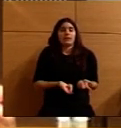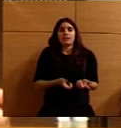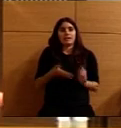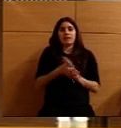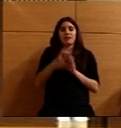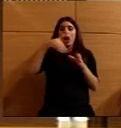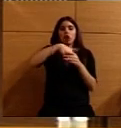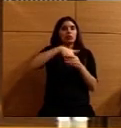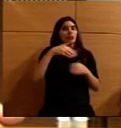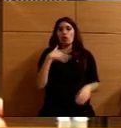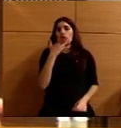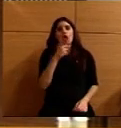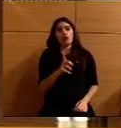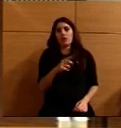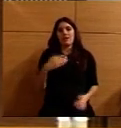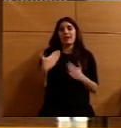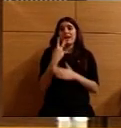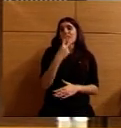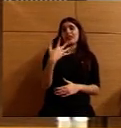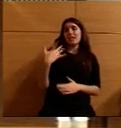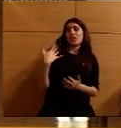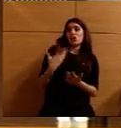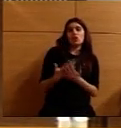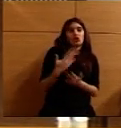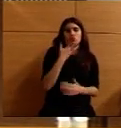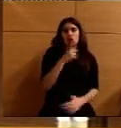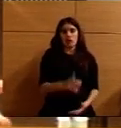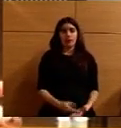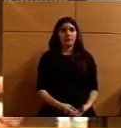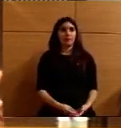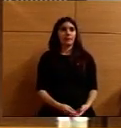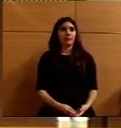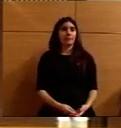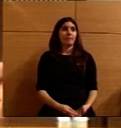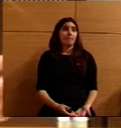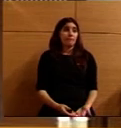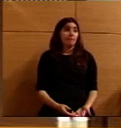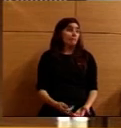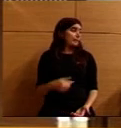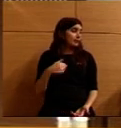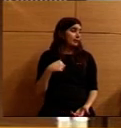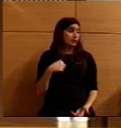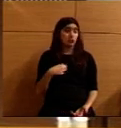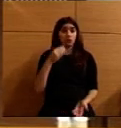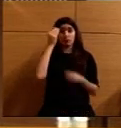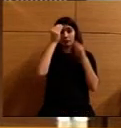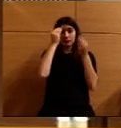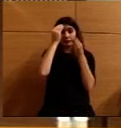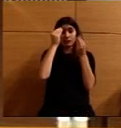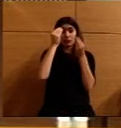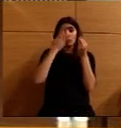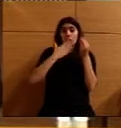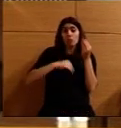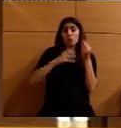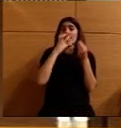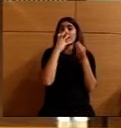no conocíamos desde el día 25 el informe completo. Es hemos valorado la posibilidad